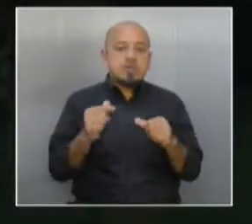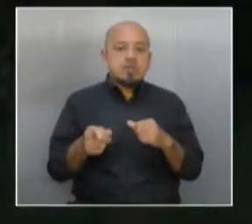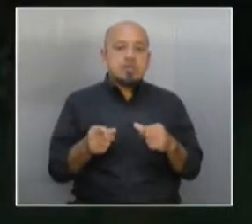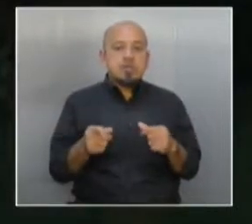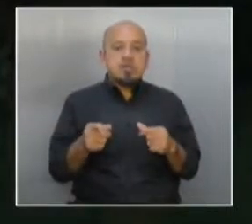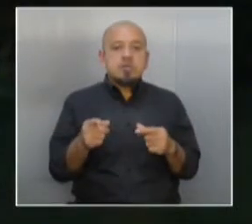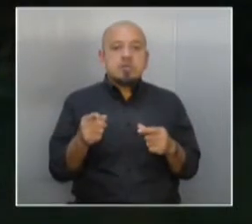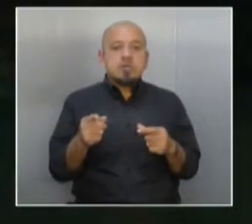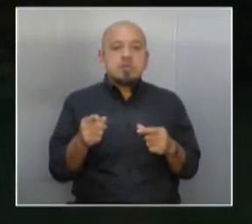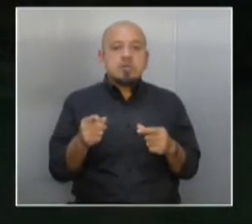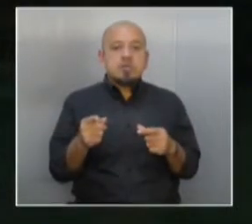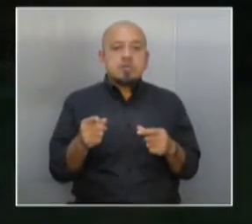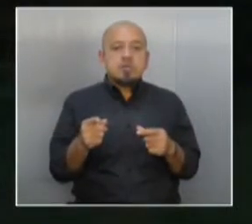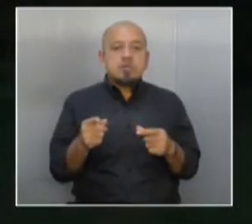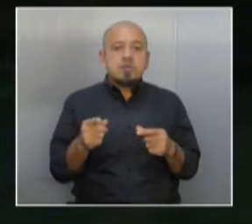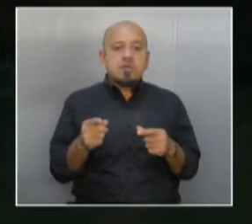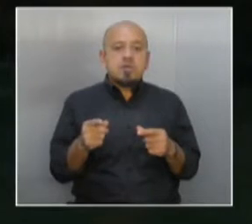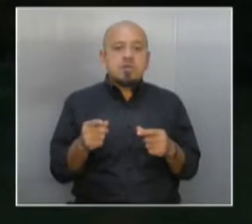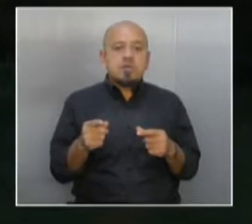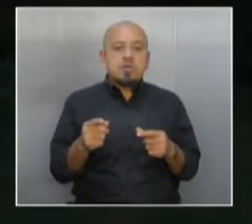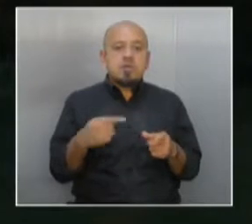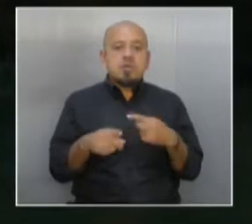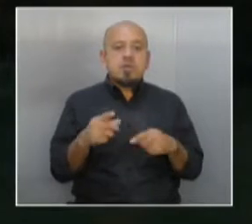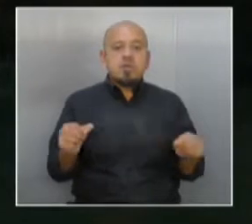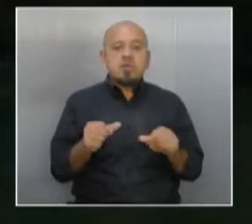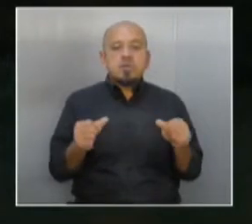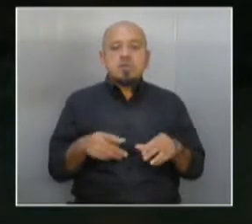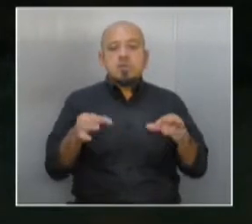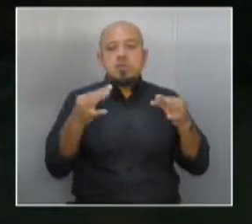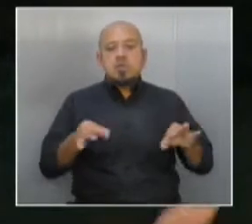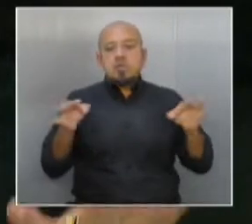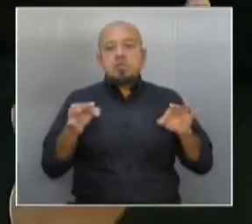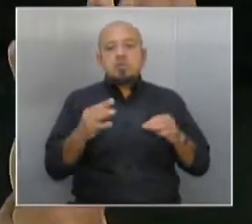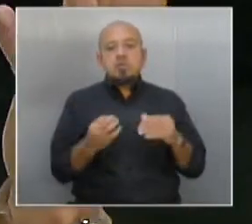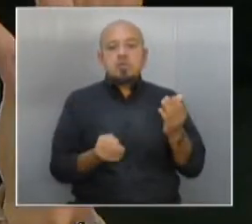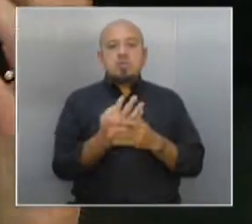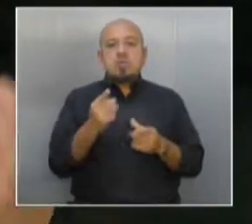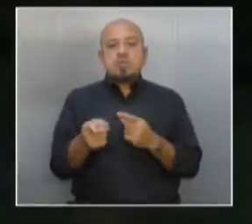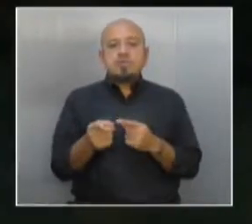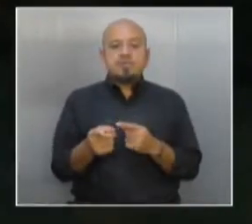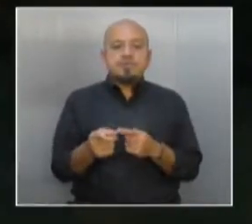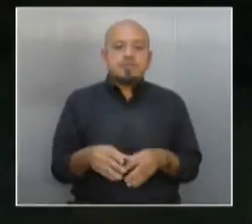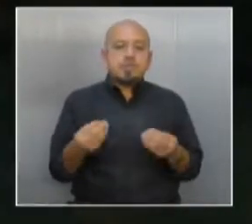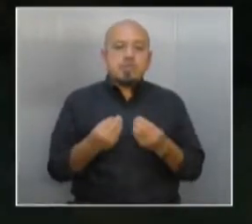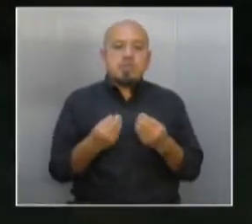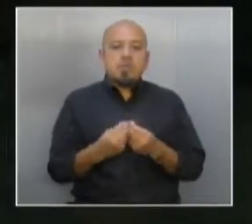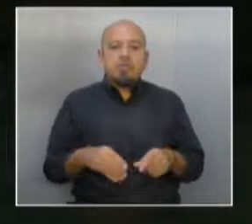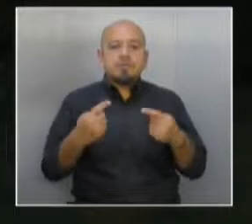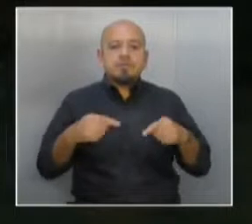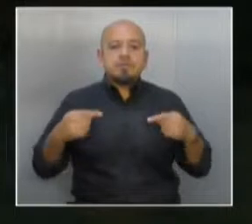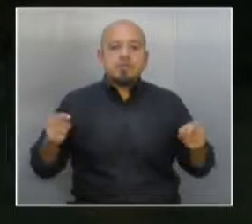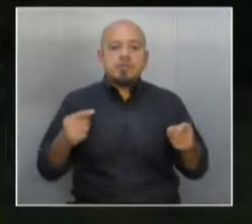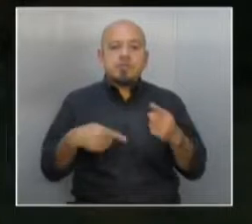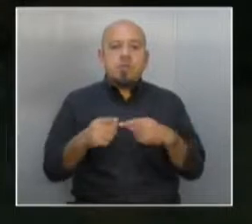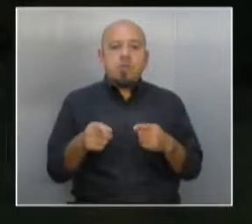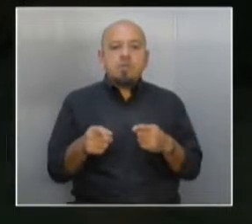siempre, que surgieron canciones nuevas, surgieron un montón de canciones que llegaron a mí